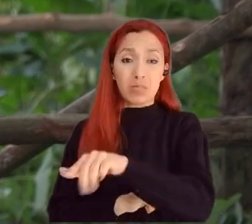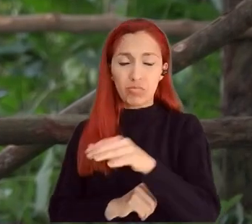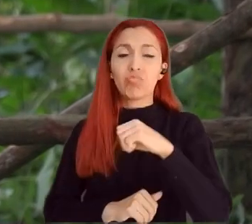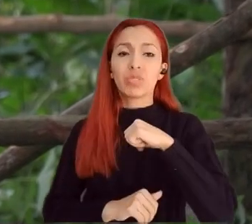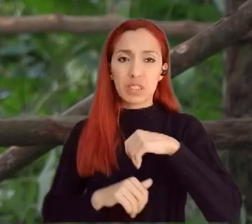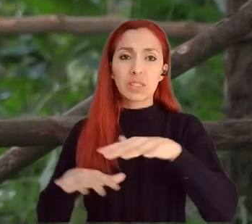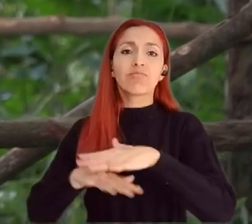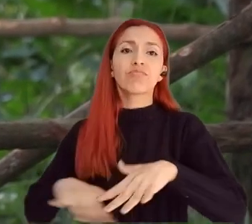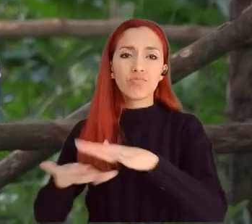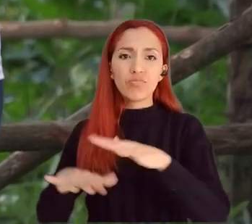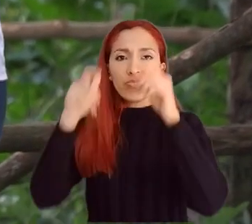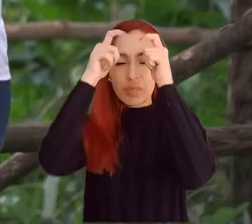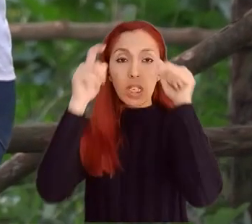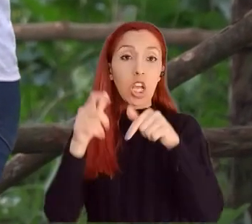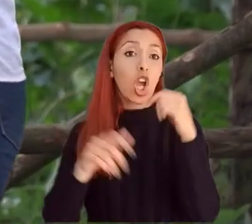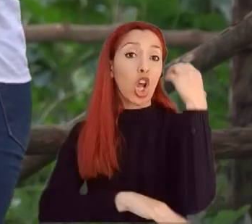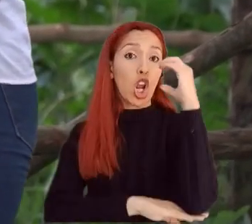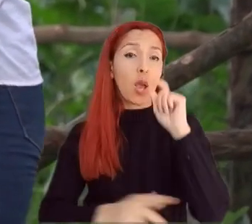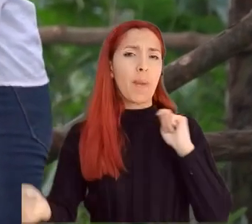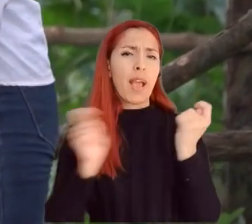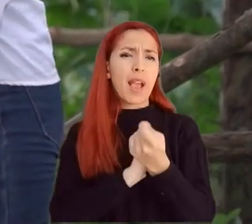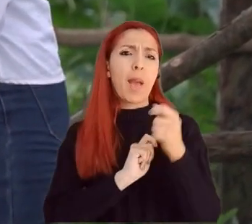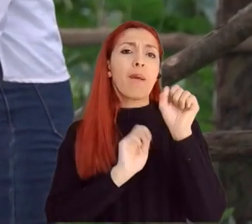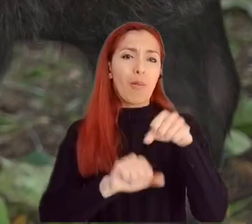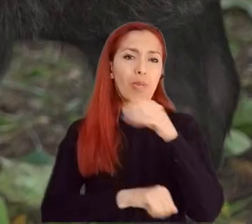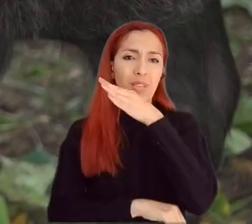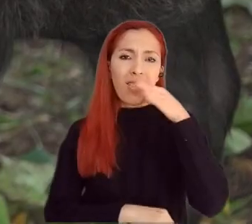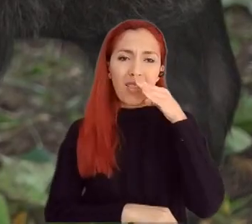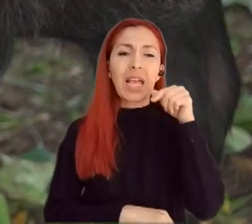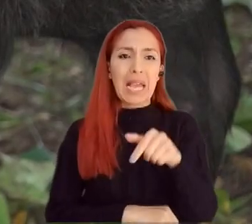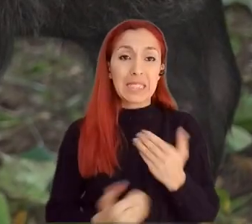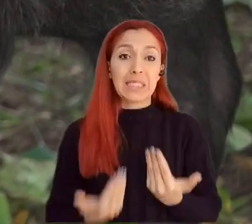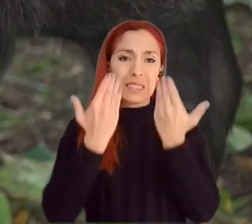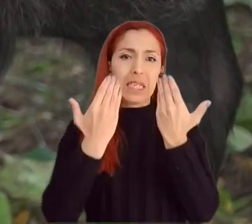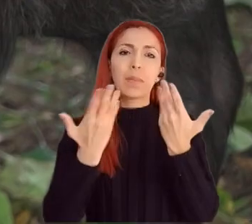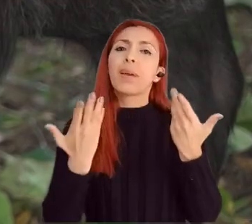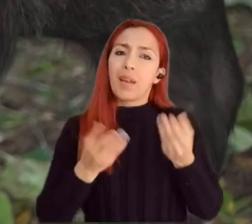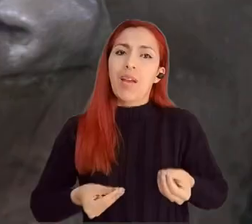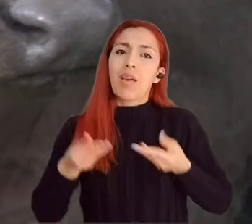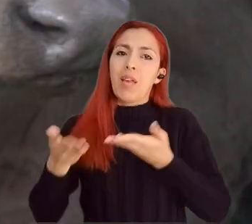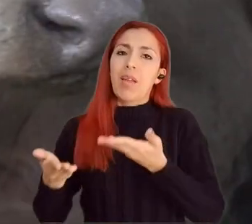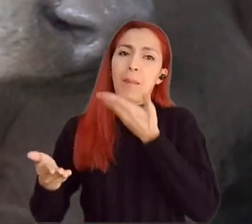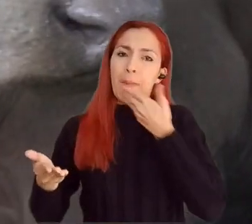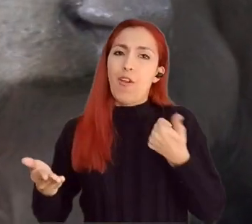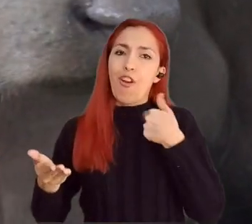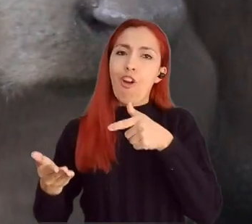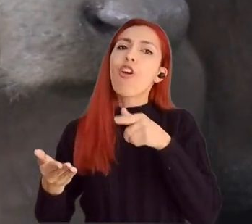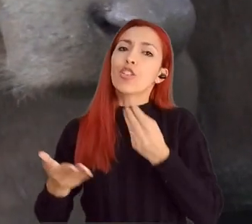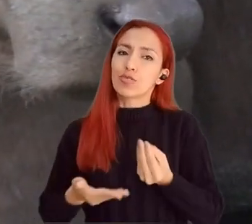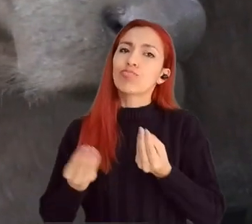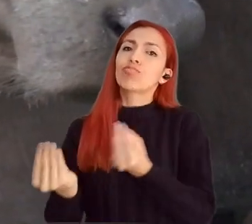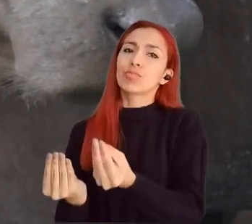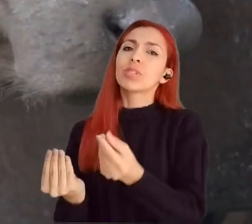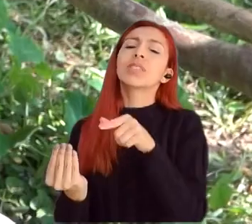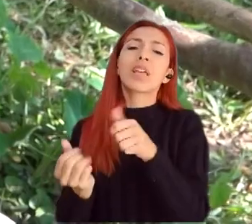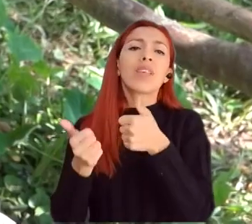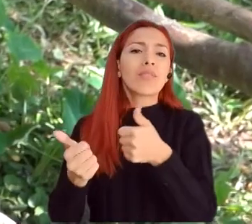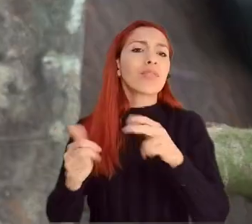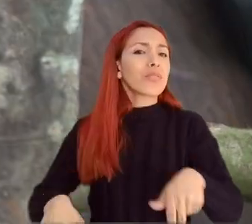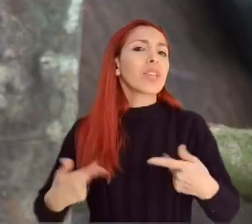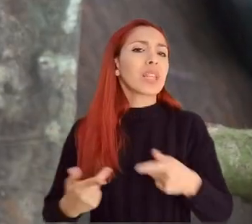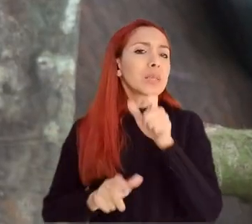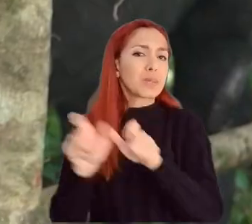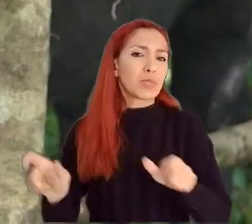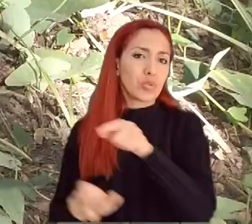en el Amazonas, Colombia avanza en la transformación del campo, lo que le permite brindar mejores condiciones de vida para su gente.